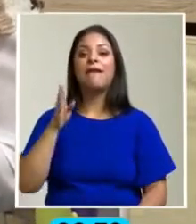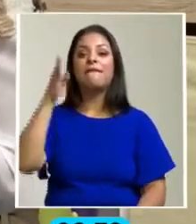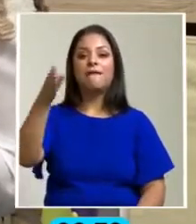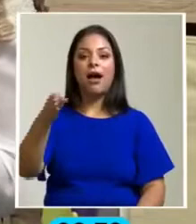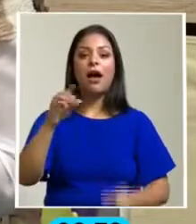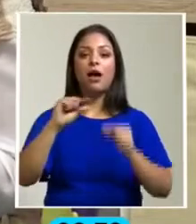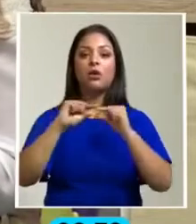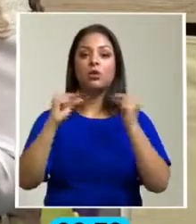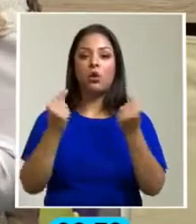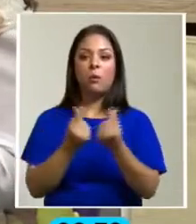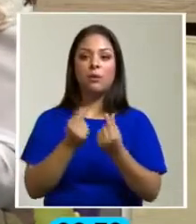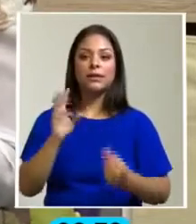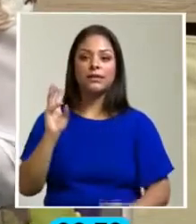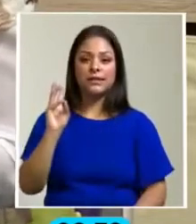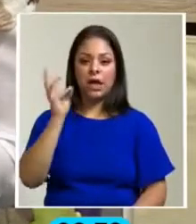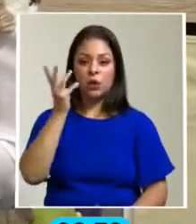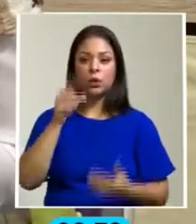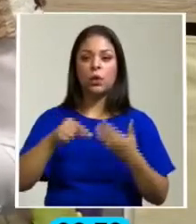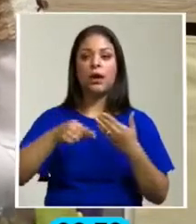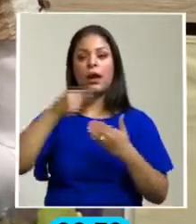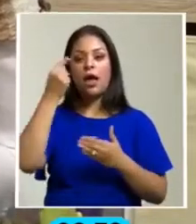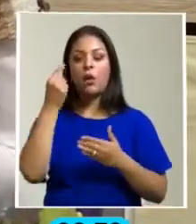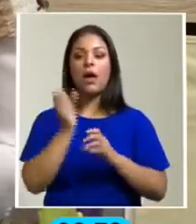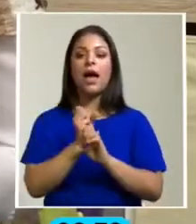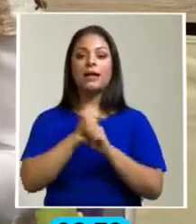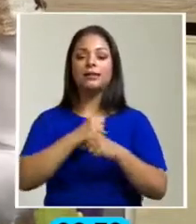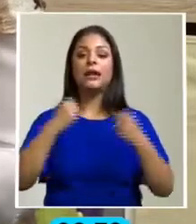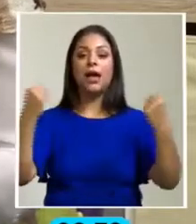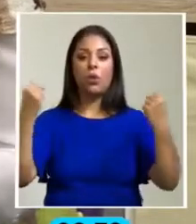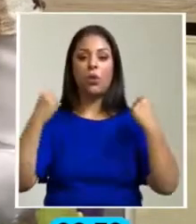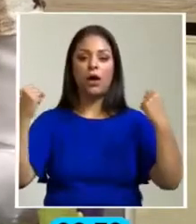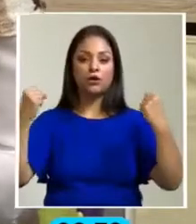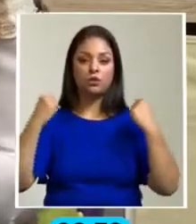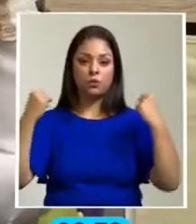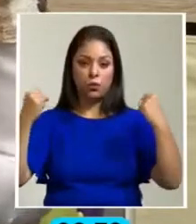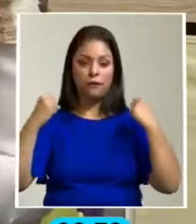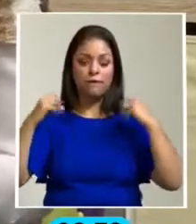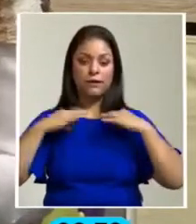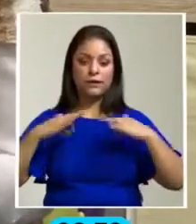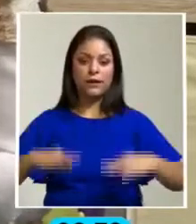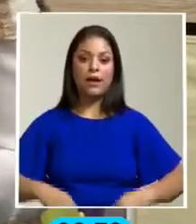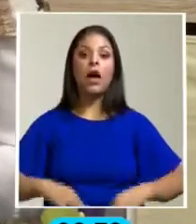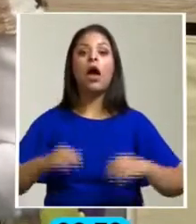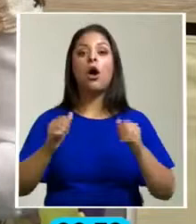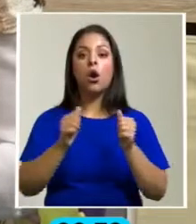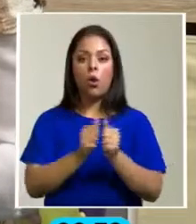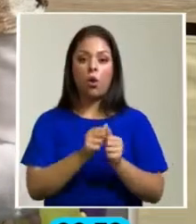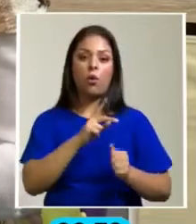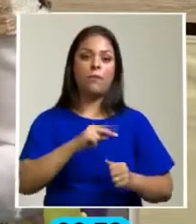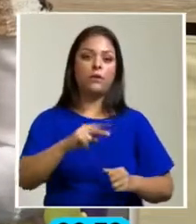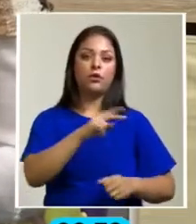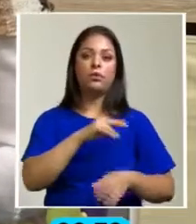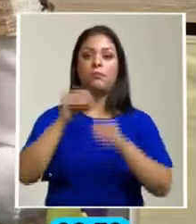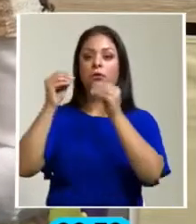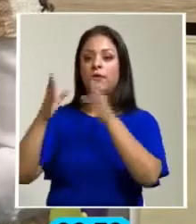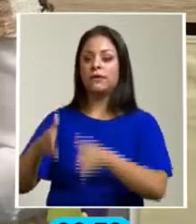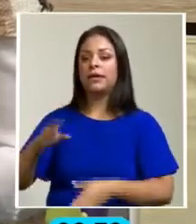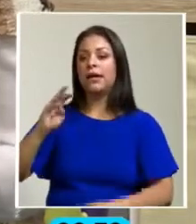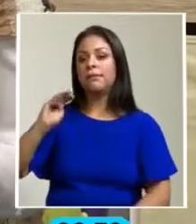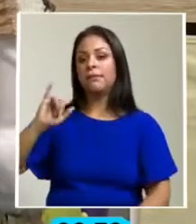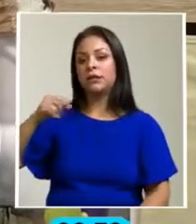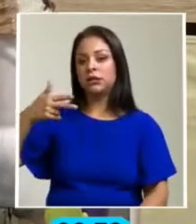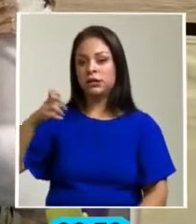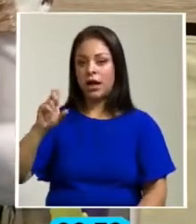de sexto grado, a realizar educación física con sus compañeros, con el docente Michael, ¿verdad? De educación física,